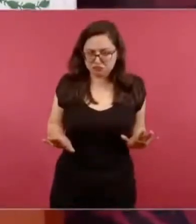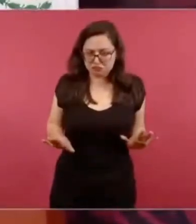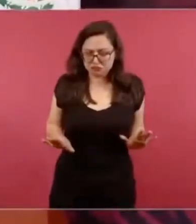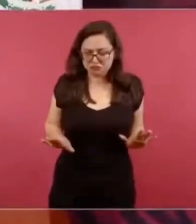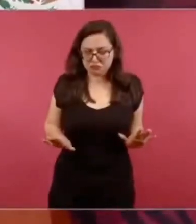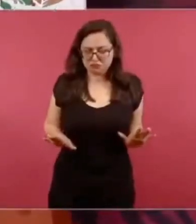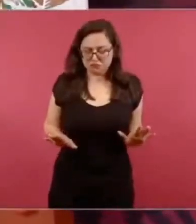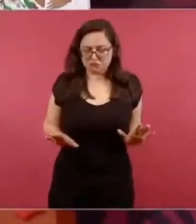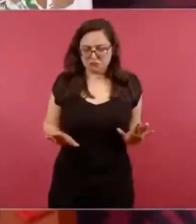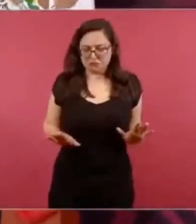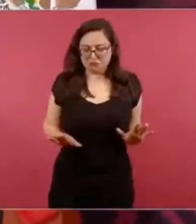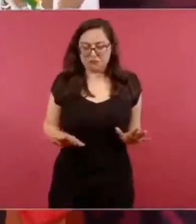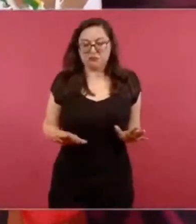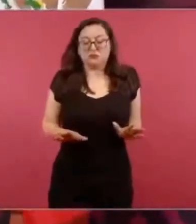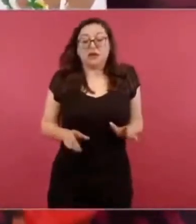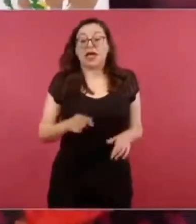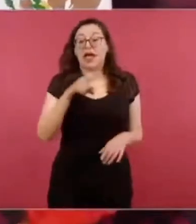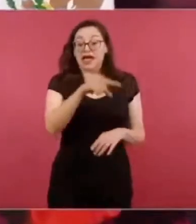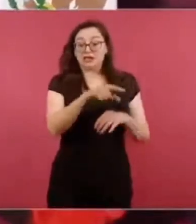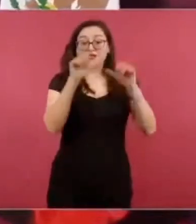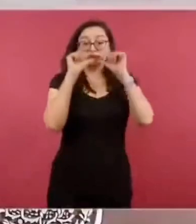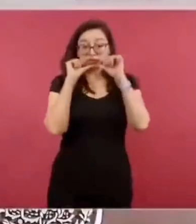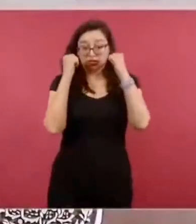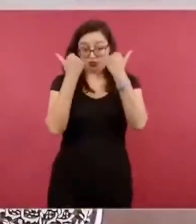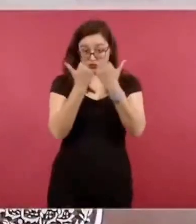y que esa asociación